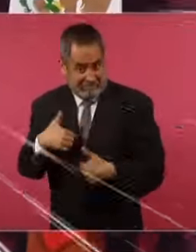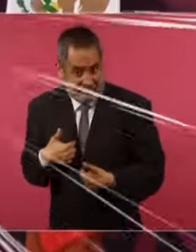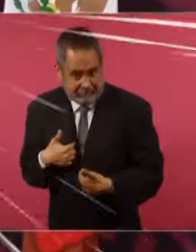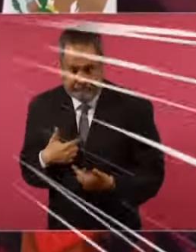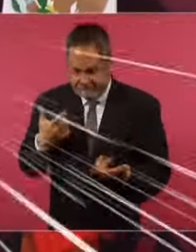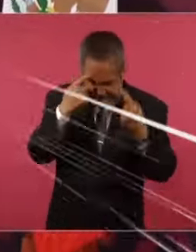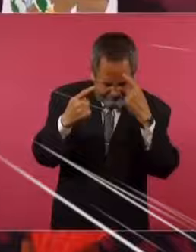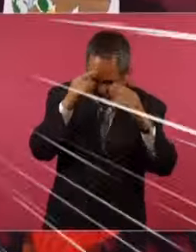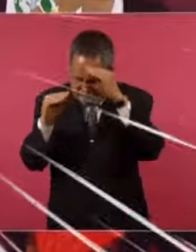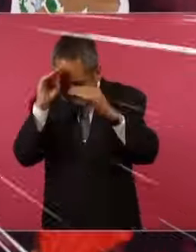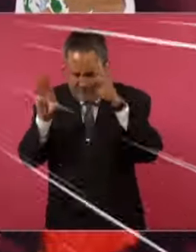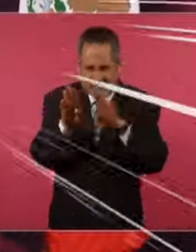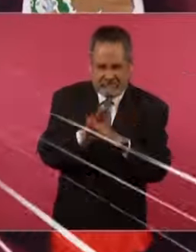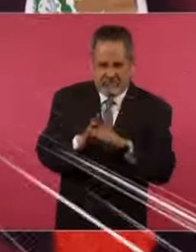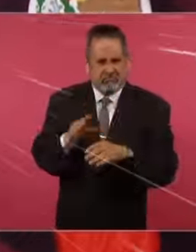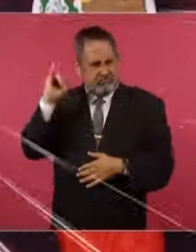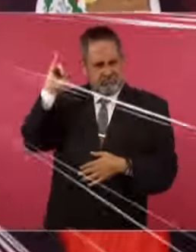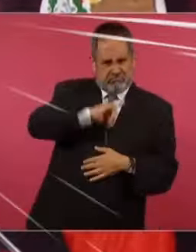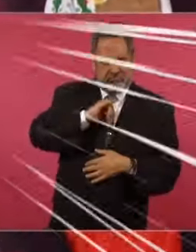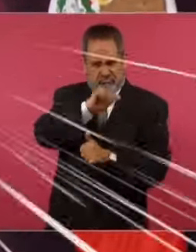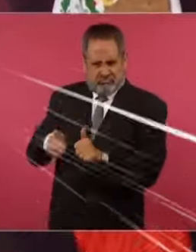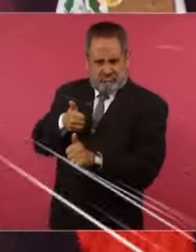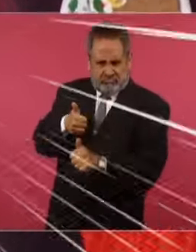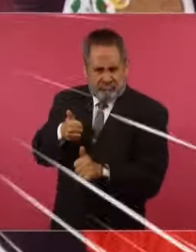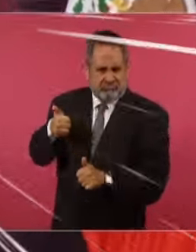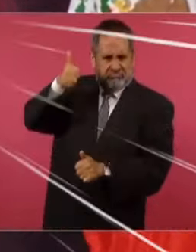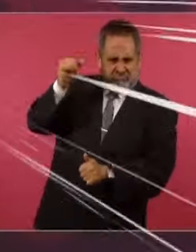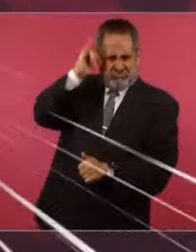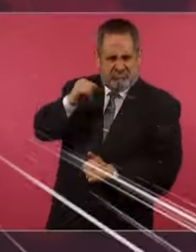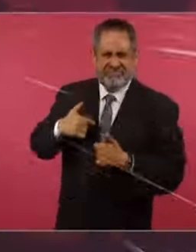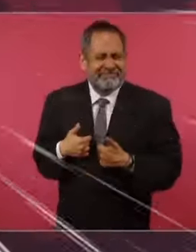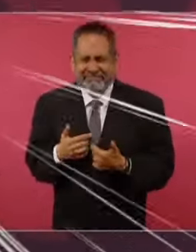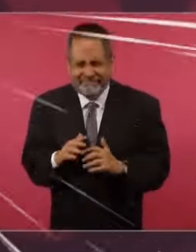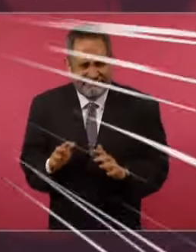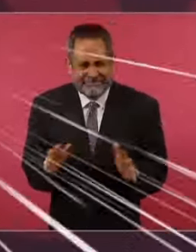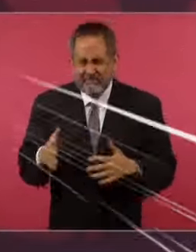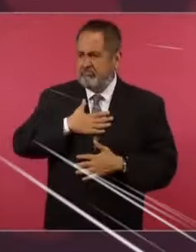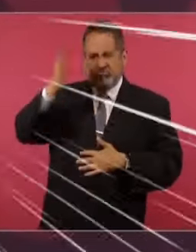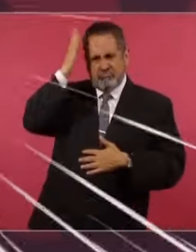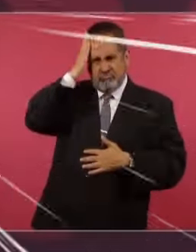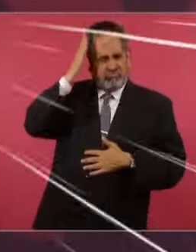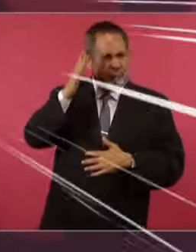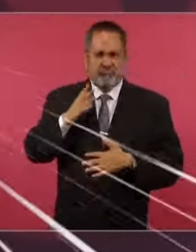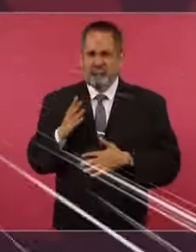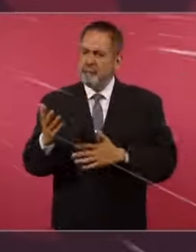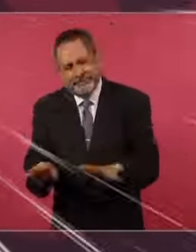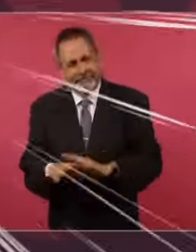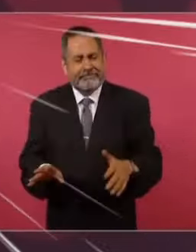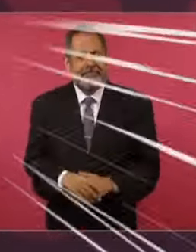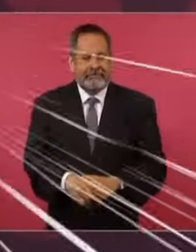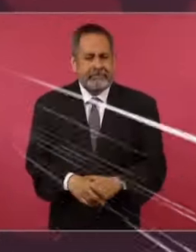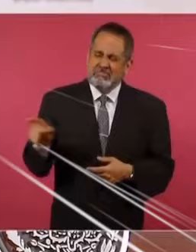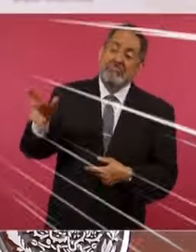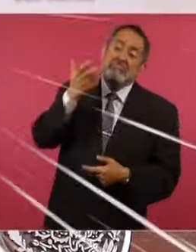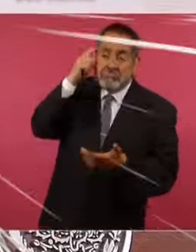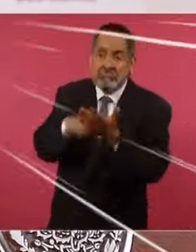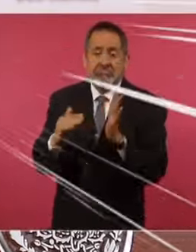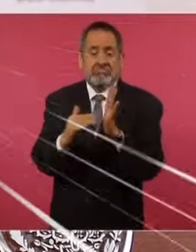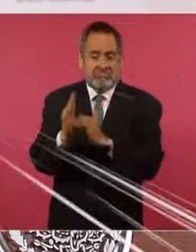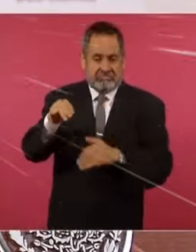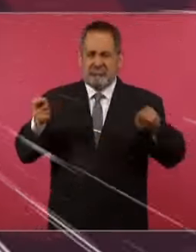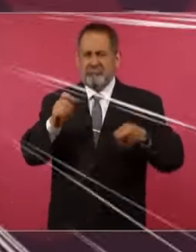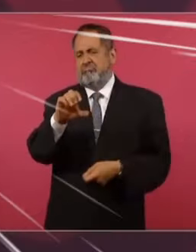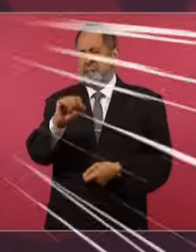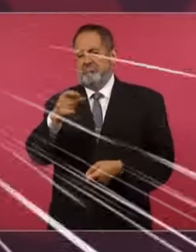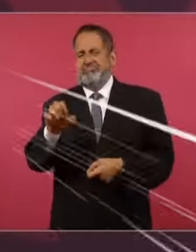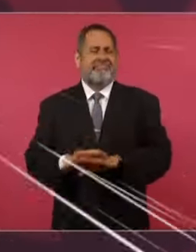estaría pensando en ser jefe máximo o Caudillo o líder moral Mesías mucho menos